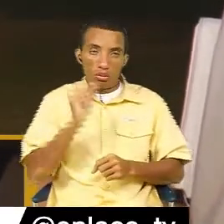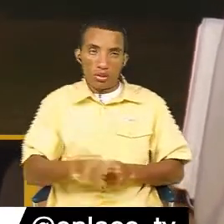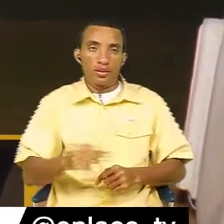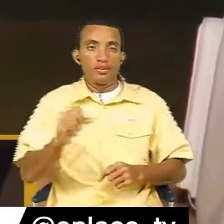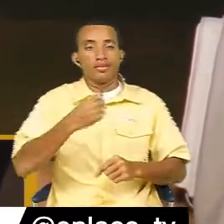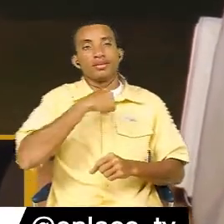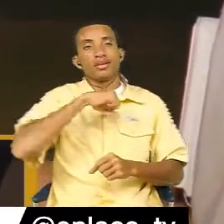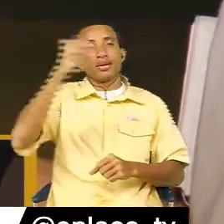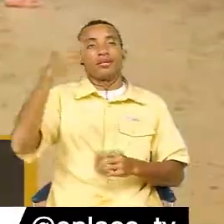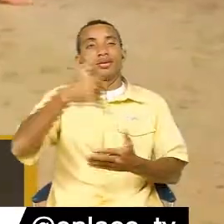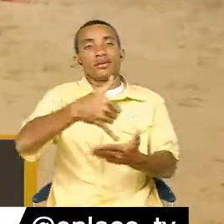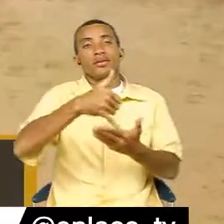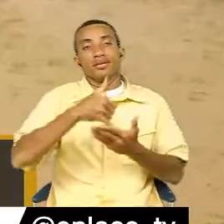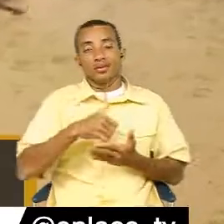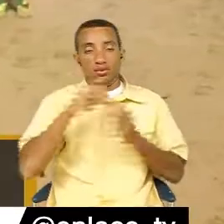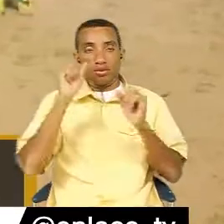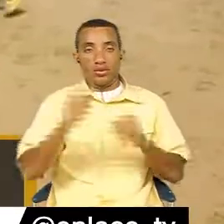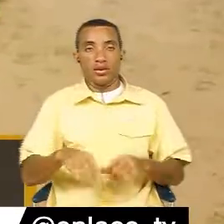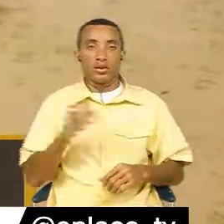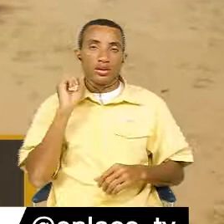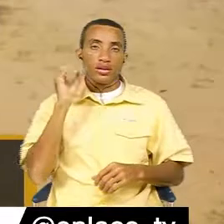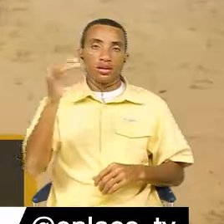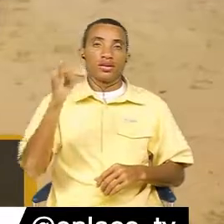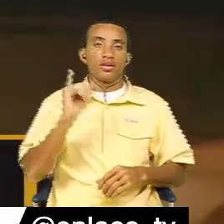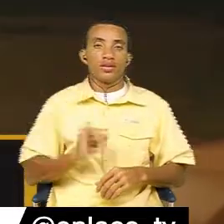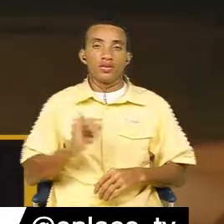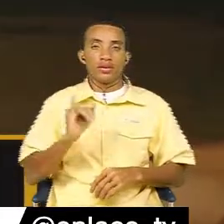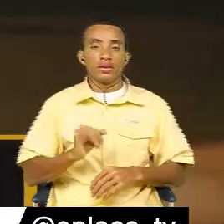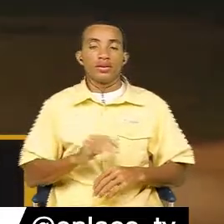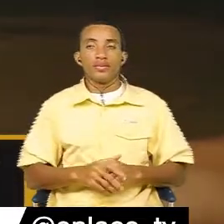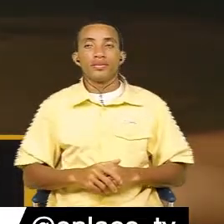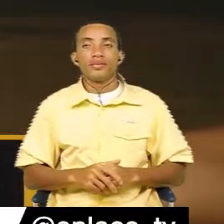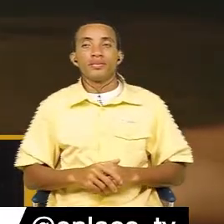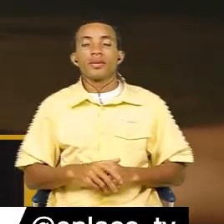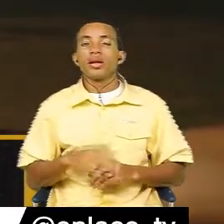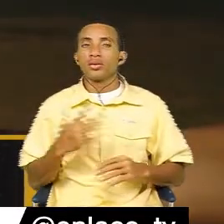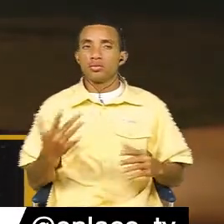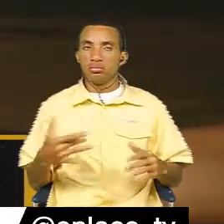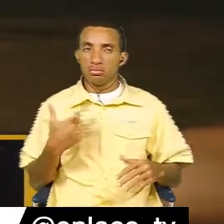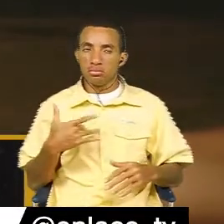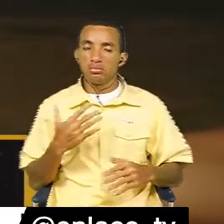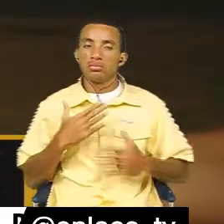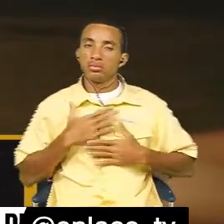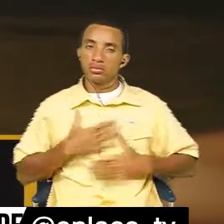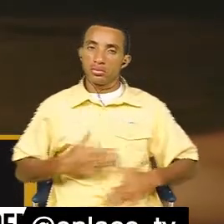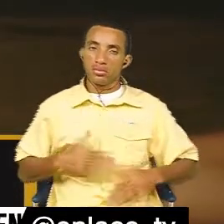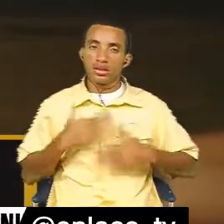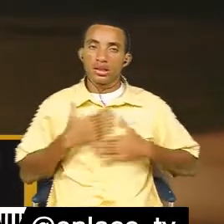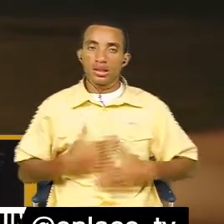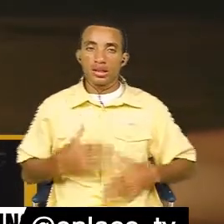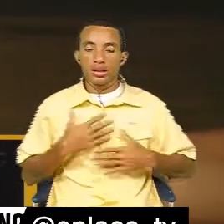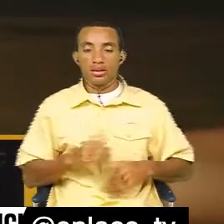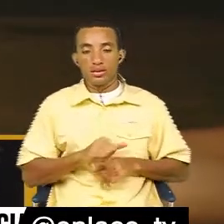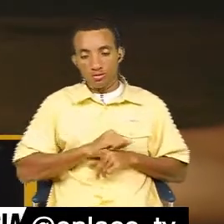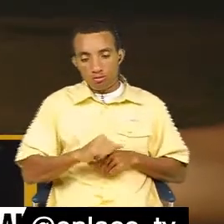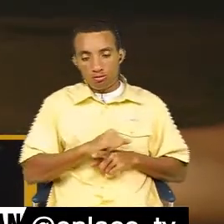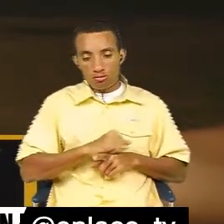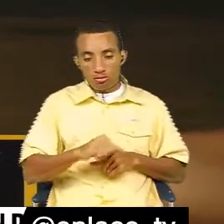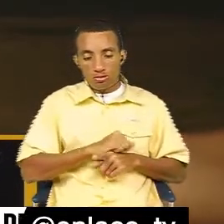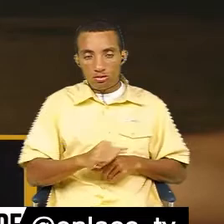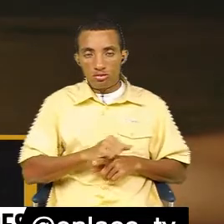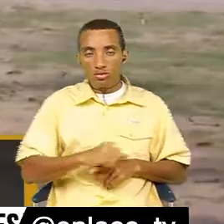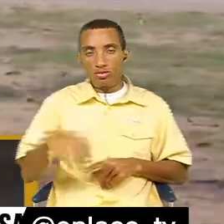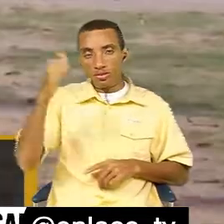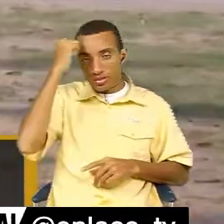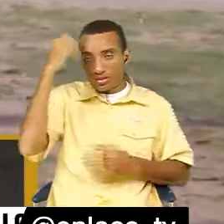felicidad más de afuera al Club Infantas. Que nos sentimos tranquilos, estamos entrenando fuerte con el profesor para